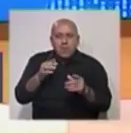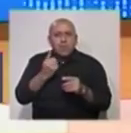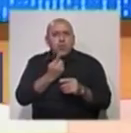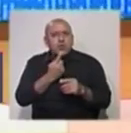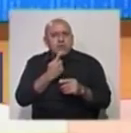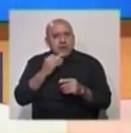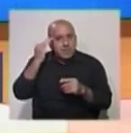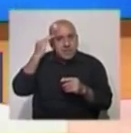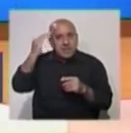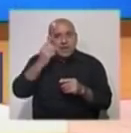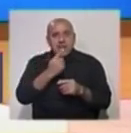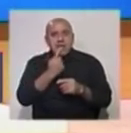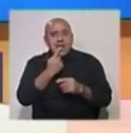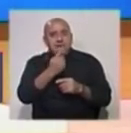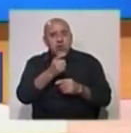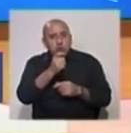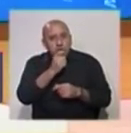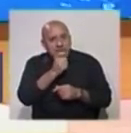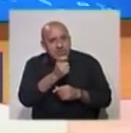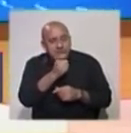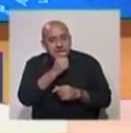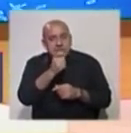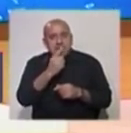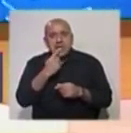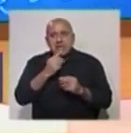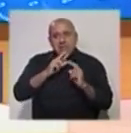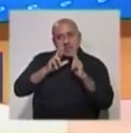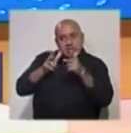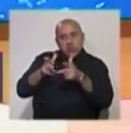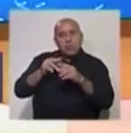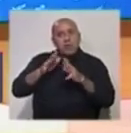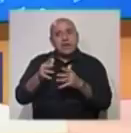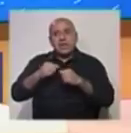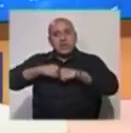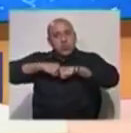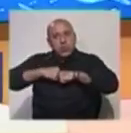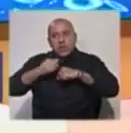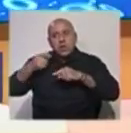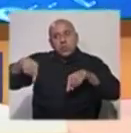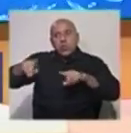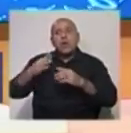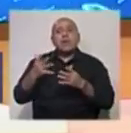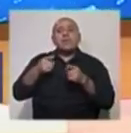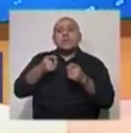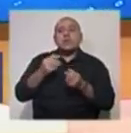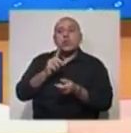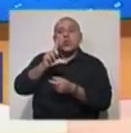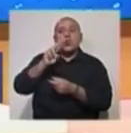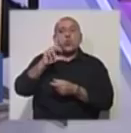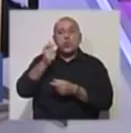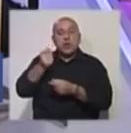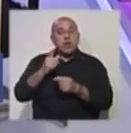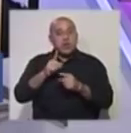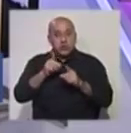políticas, presionando al tribunal para que resuelva la situación contra Lula. Y no solamente